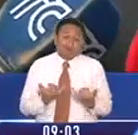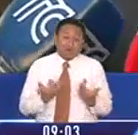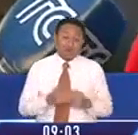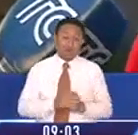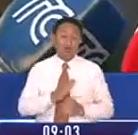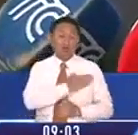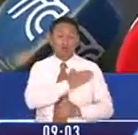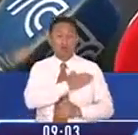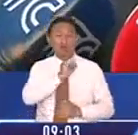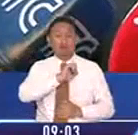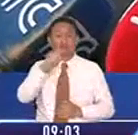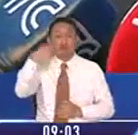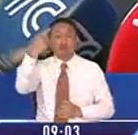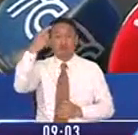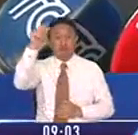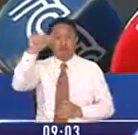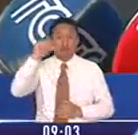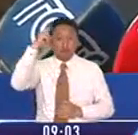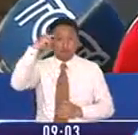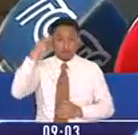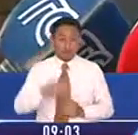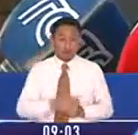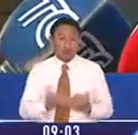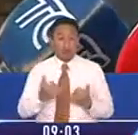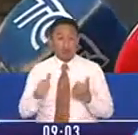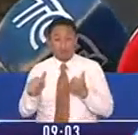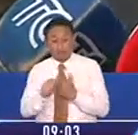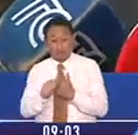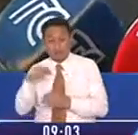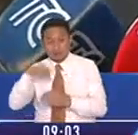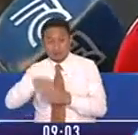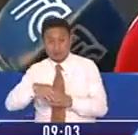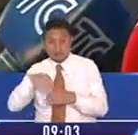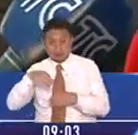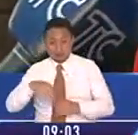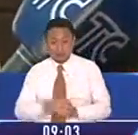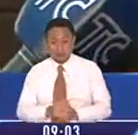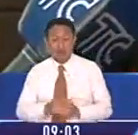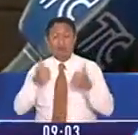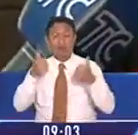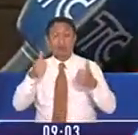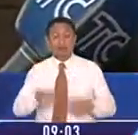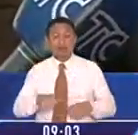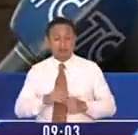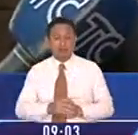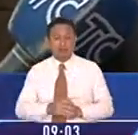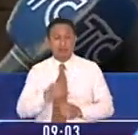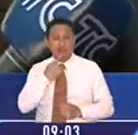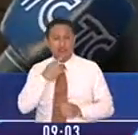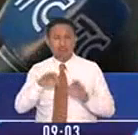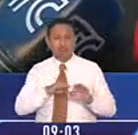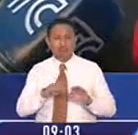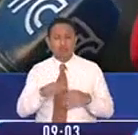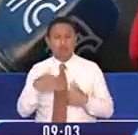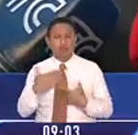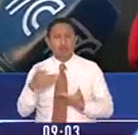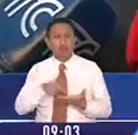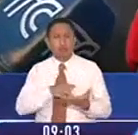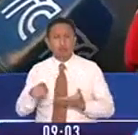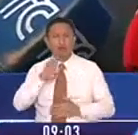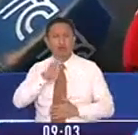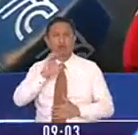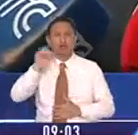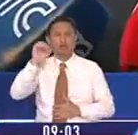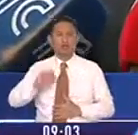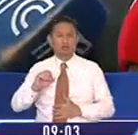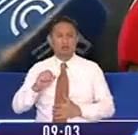y esperamos que el próximo gobierno, hoy que estamos prácticamente en unas elecciones, de parte de los candidatos hay una postura clara de cómo garantizar este 40% a